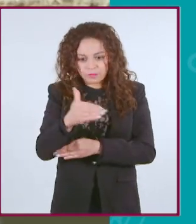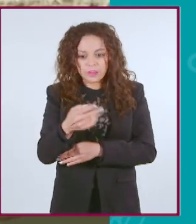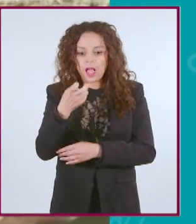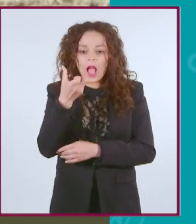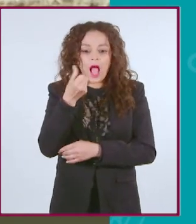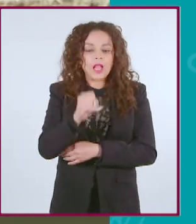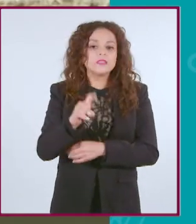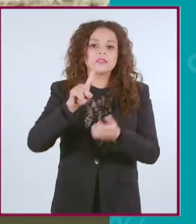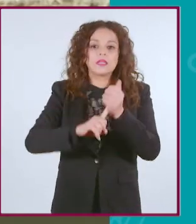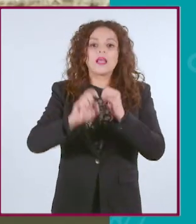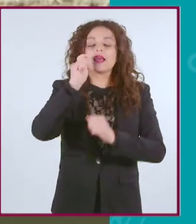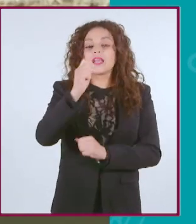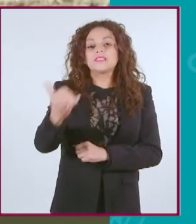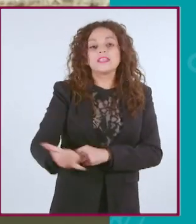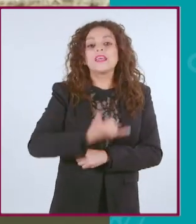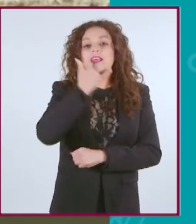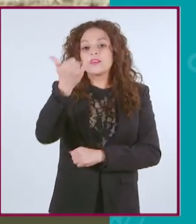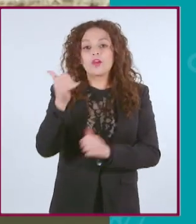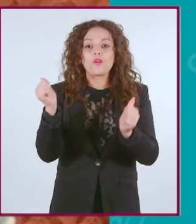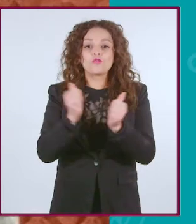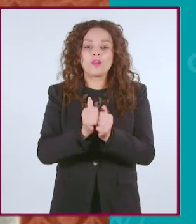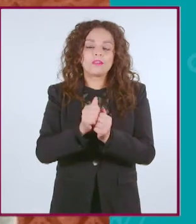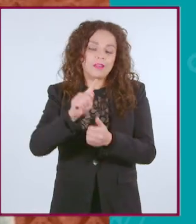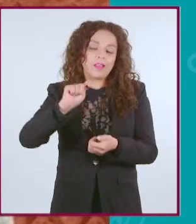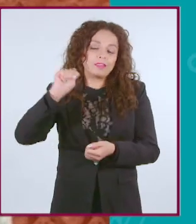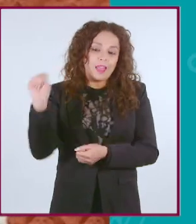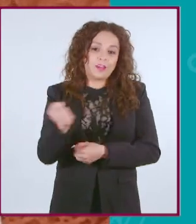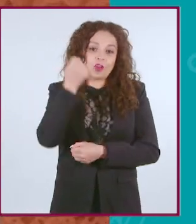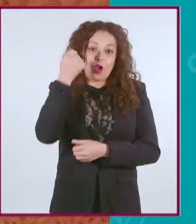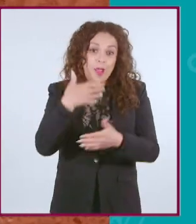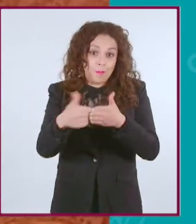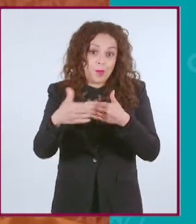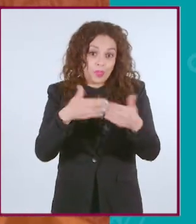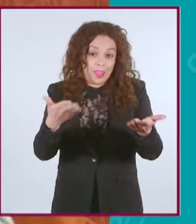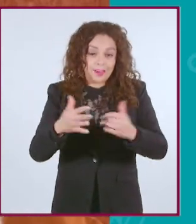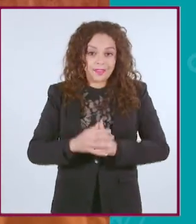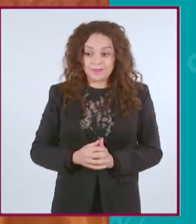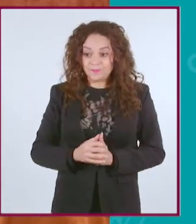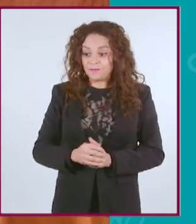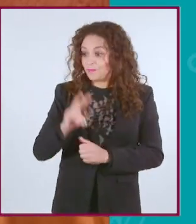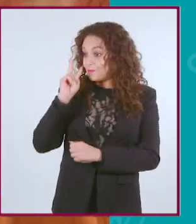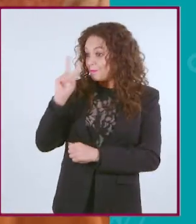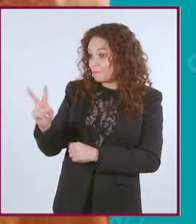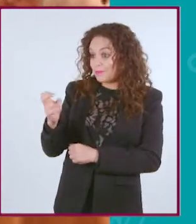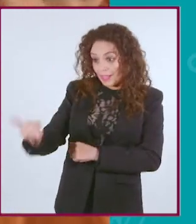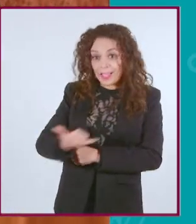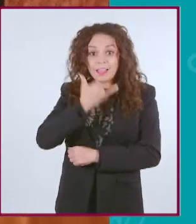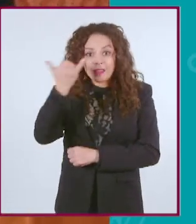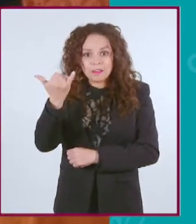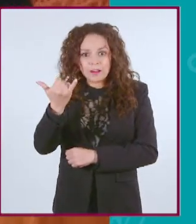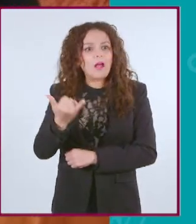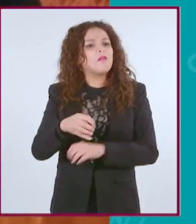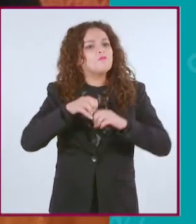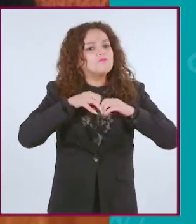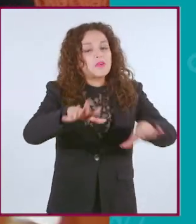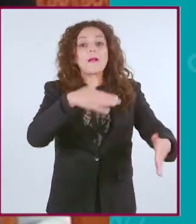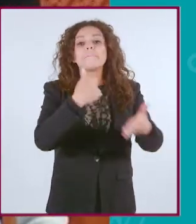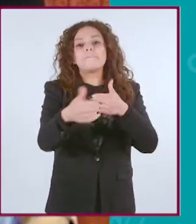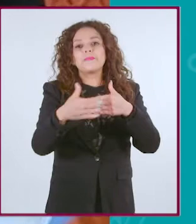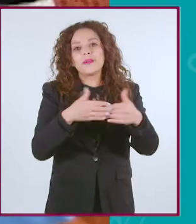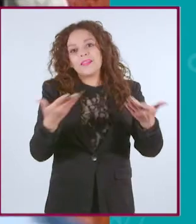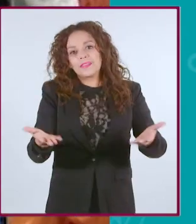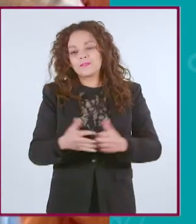quedó un error en una tecnología moderna. Miren, lo que se convirtió en un error Ajá. en una gran moda. Así es. Y bueno, ya